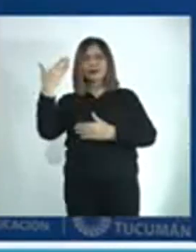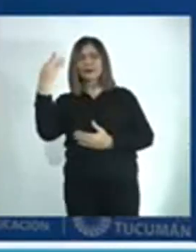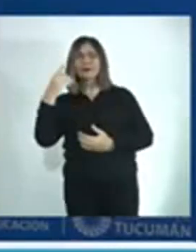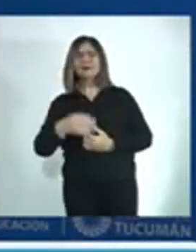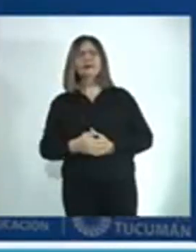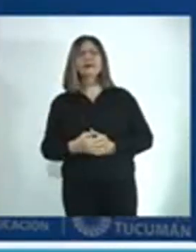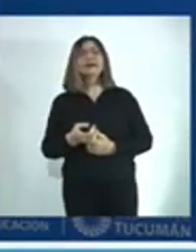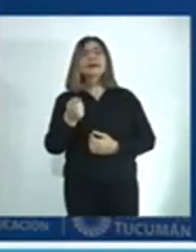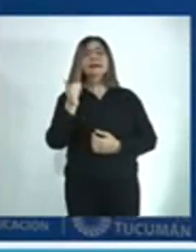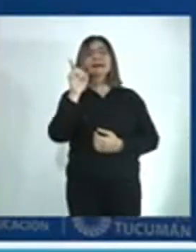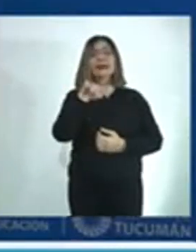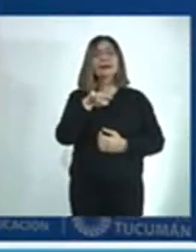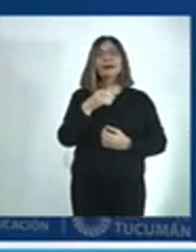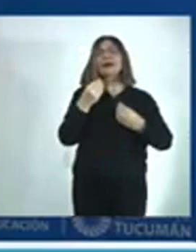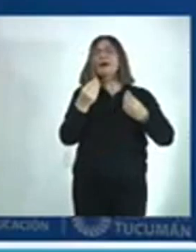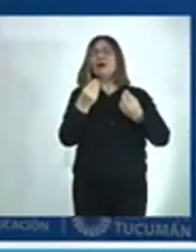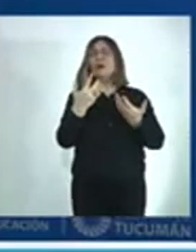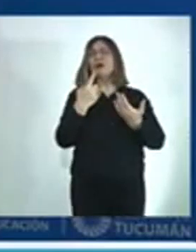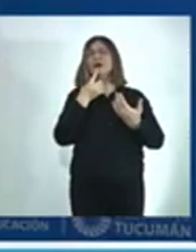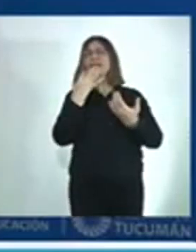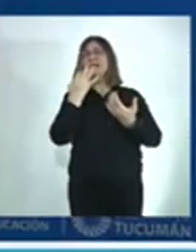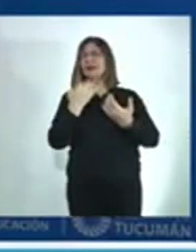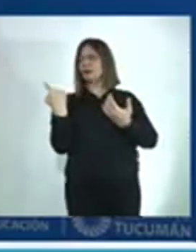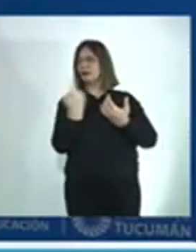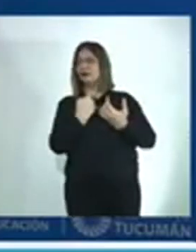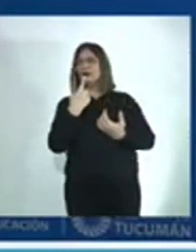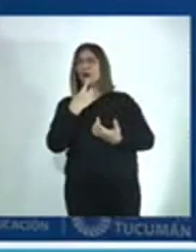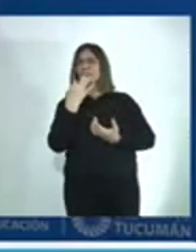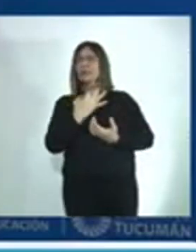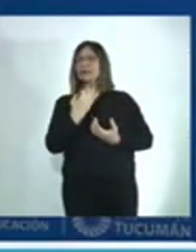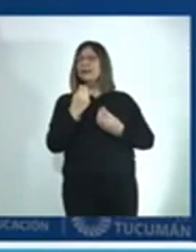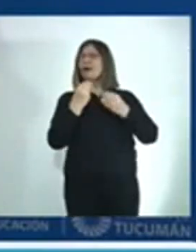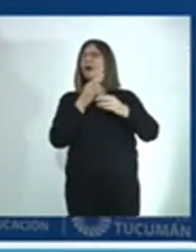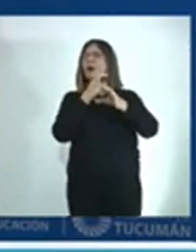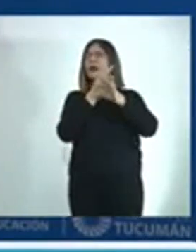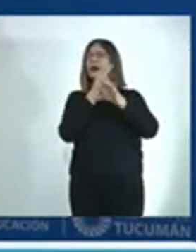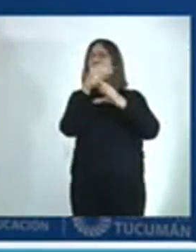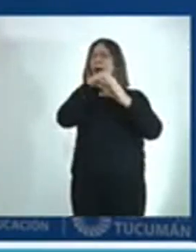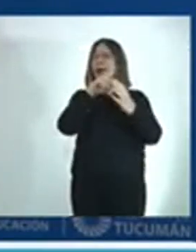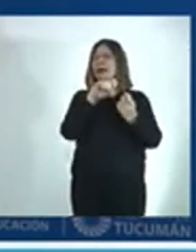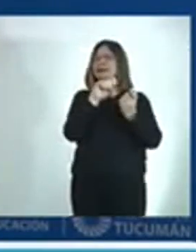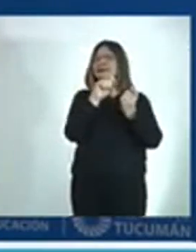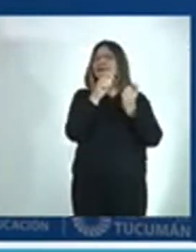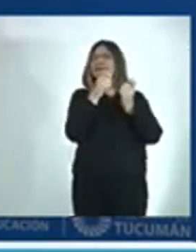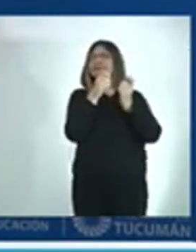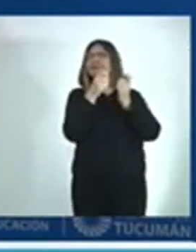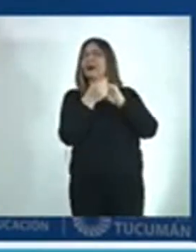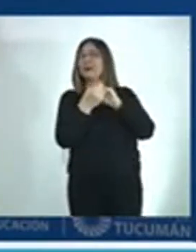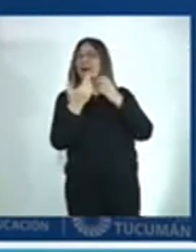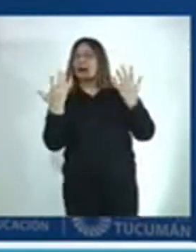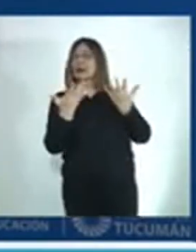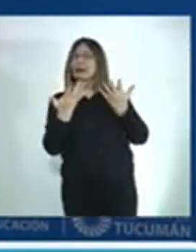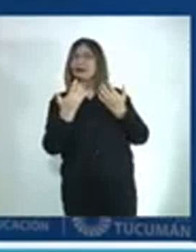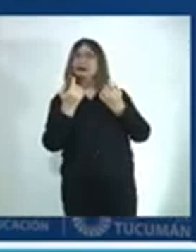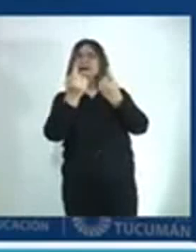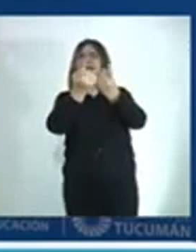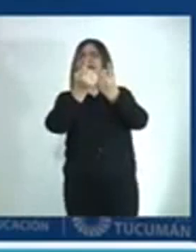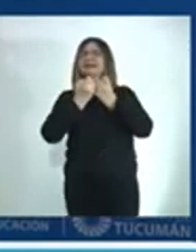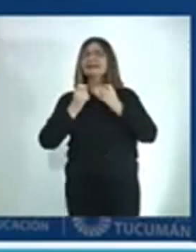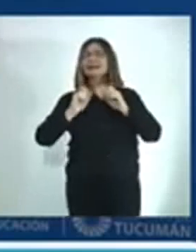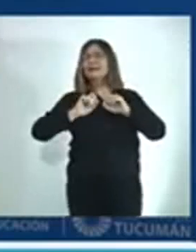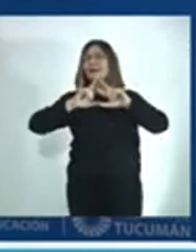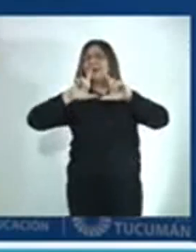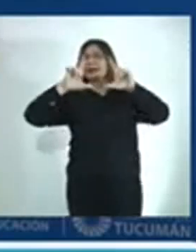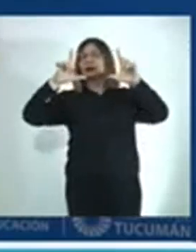la decisión de, bueno, pensar una nueva escuela, permanentemente, nuevas herramientas, ¿para qué?